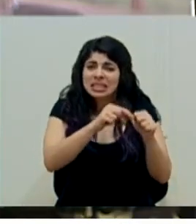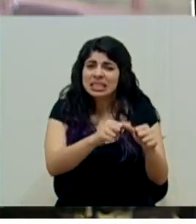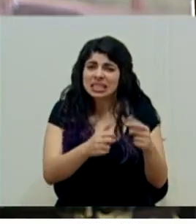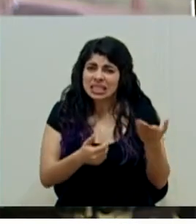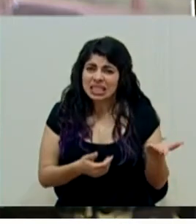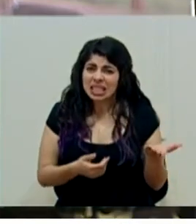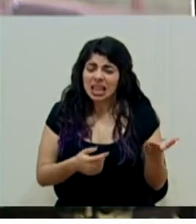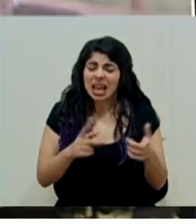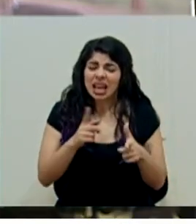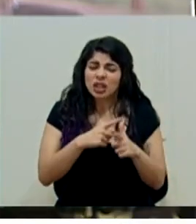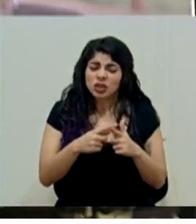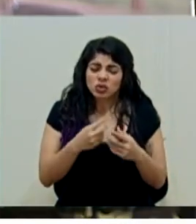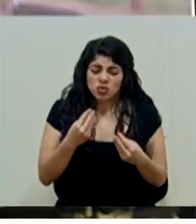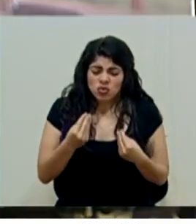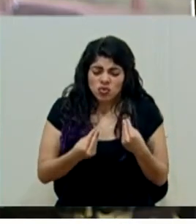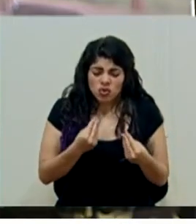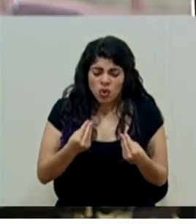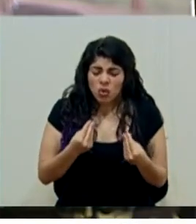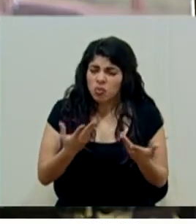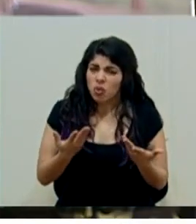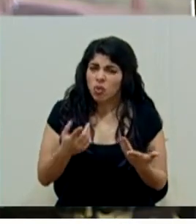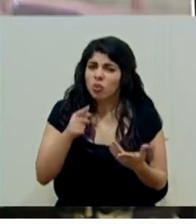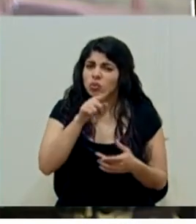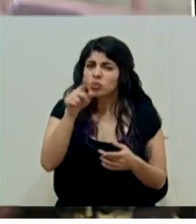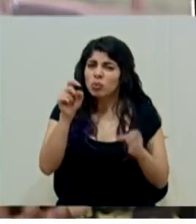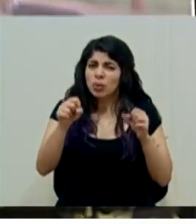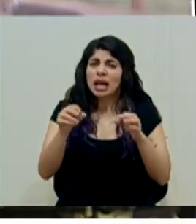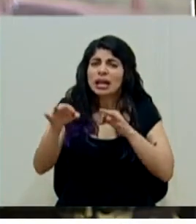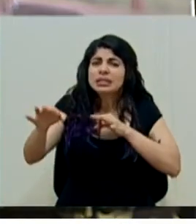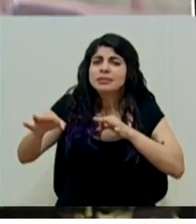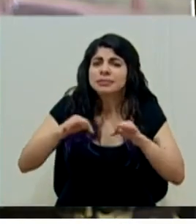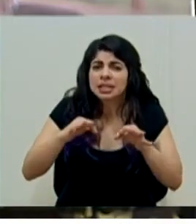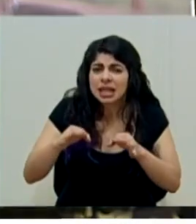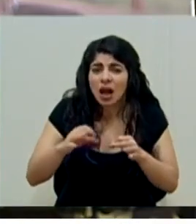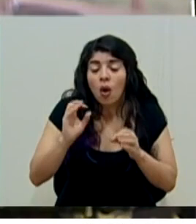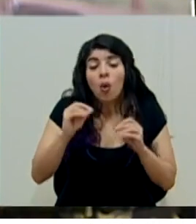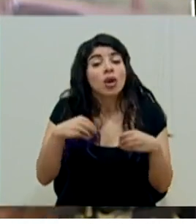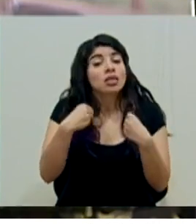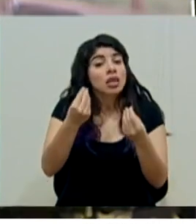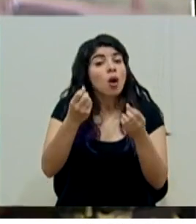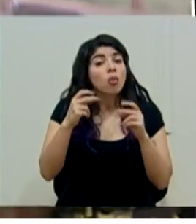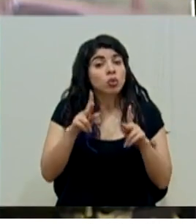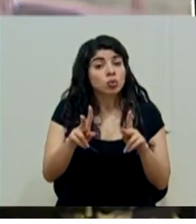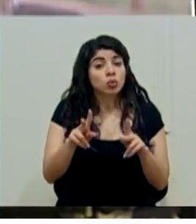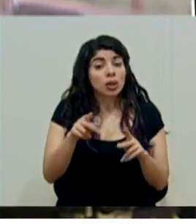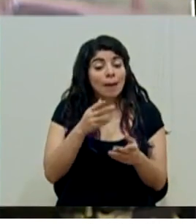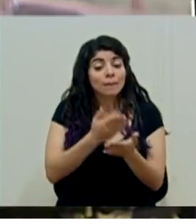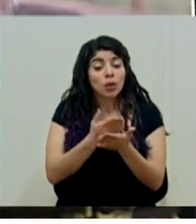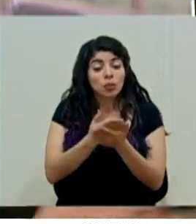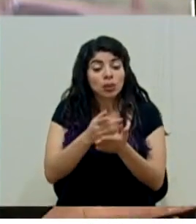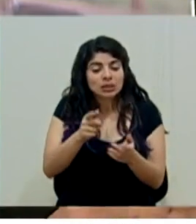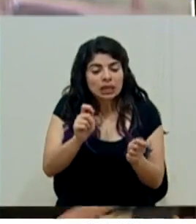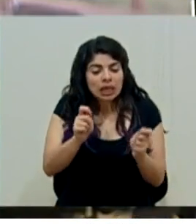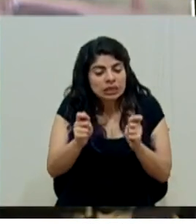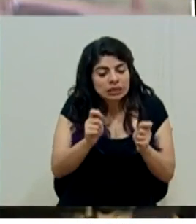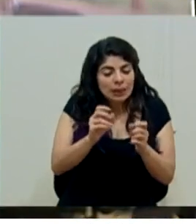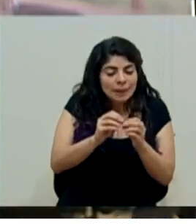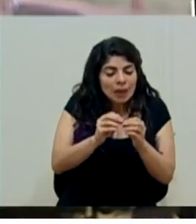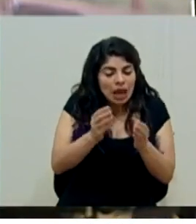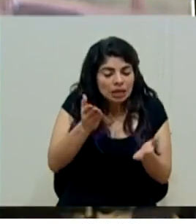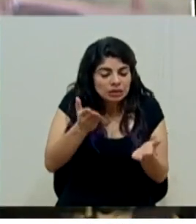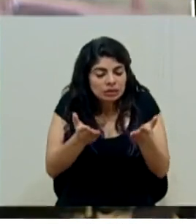¿cómo negarse, por lo menos, a explicar o abrir la posibilidad de equilibrar esta propuesta? Eso por un